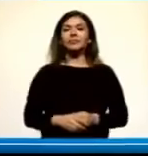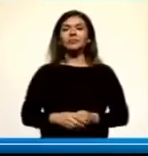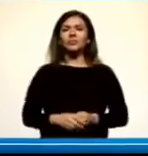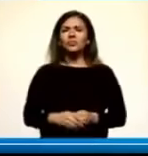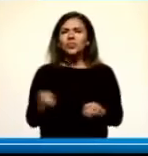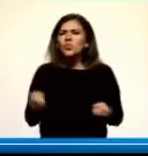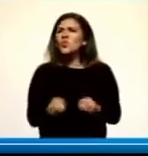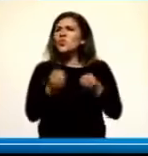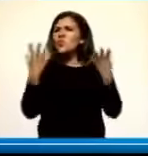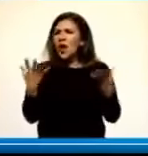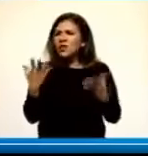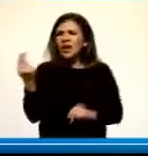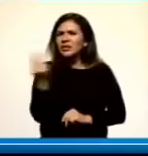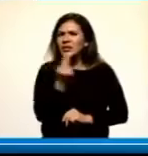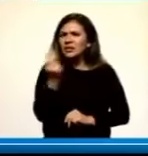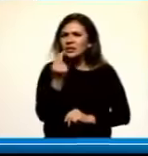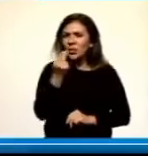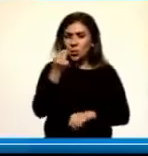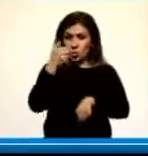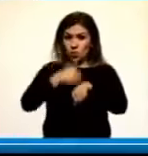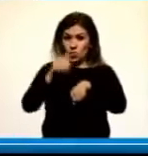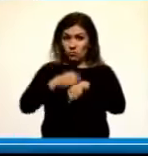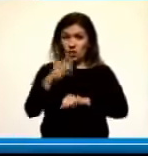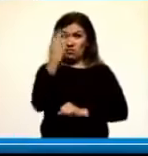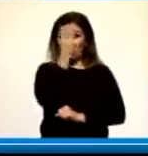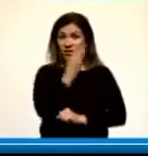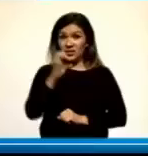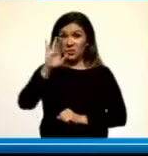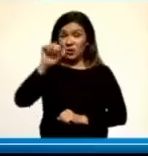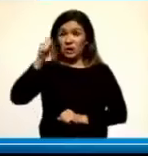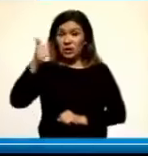¿Cuántas decenas tiene este número?